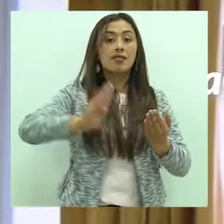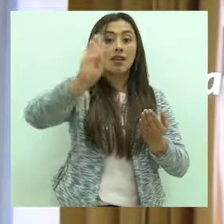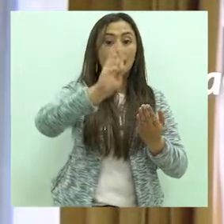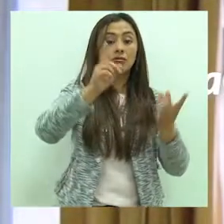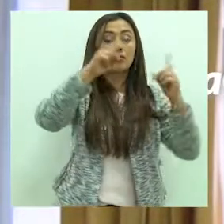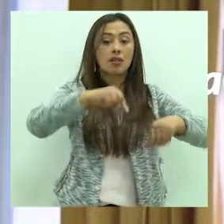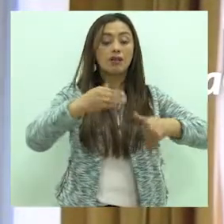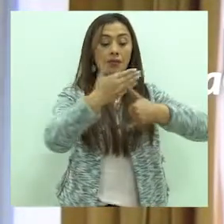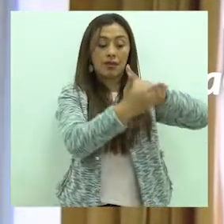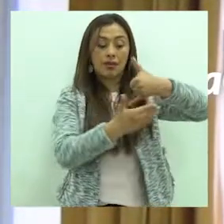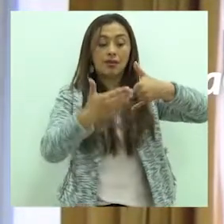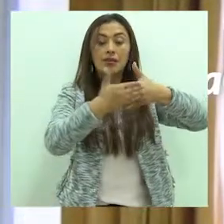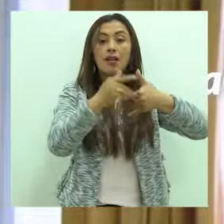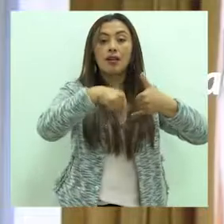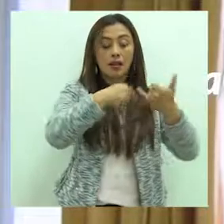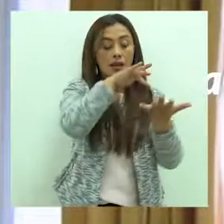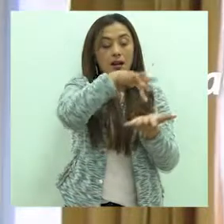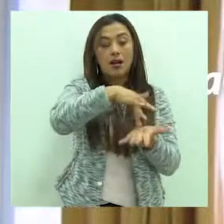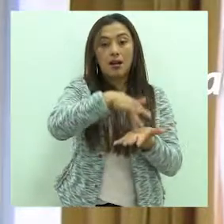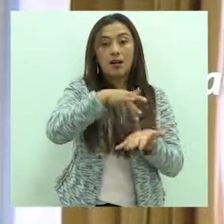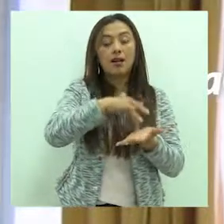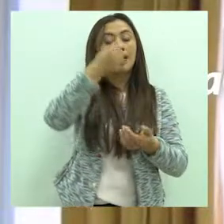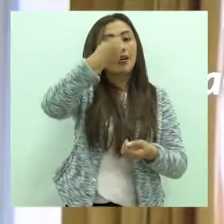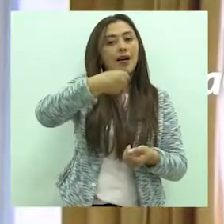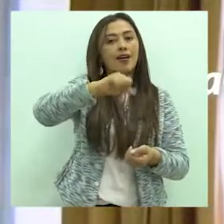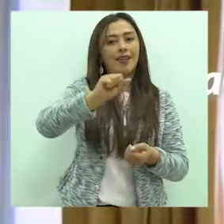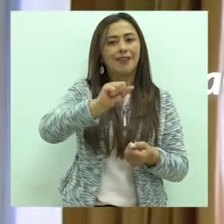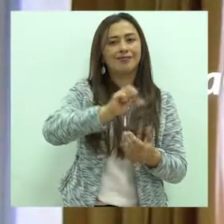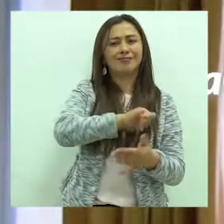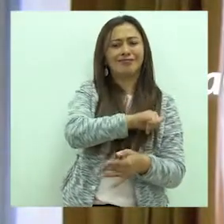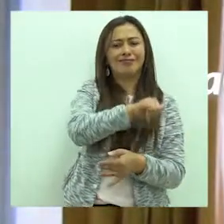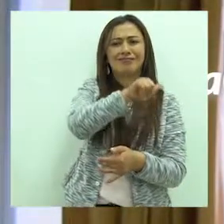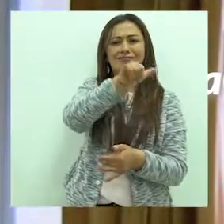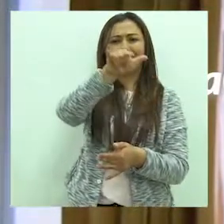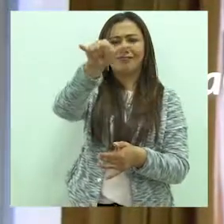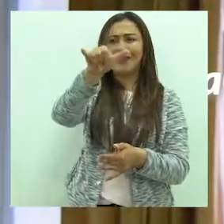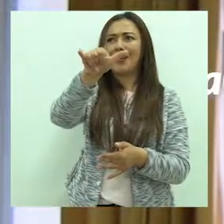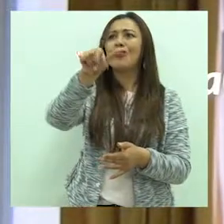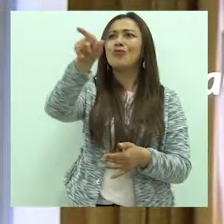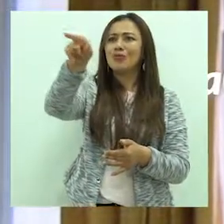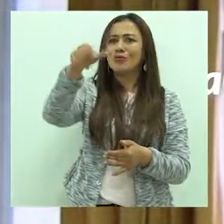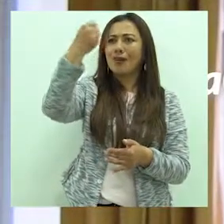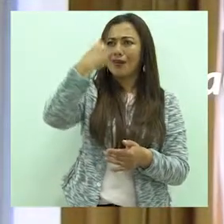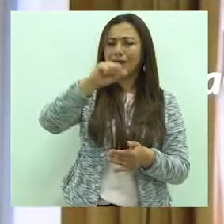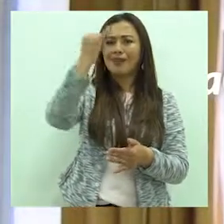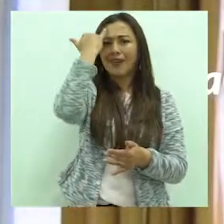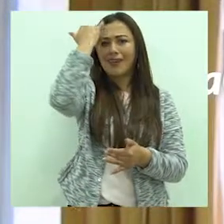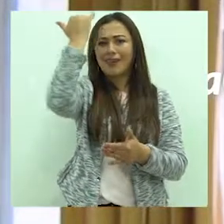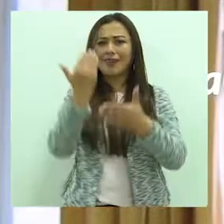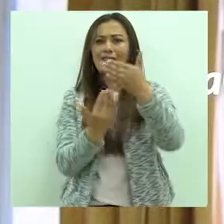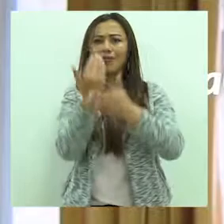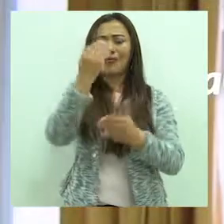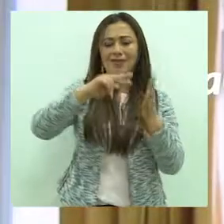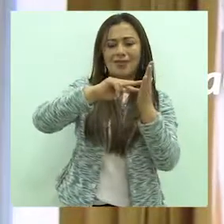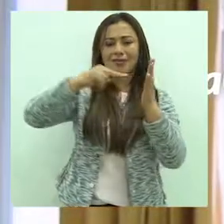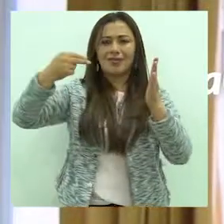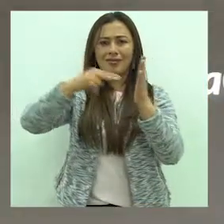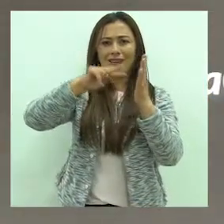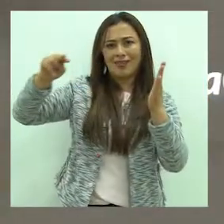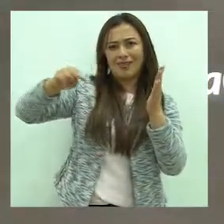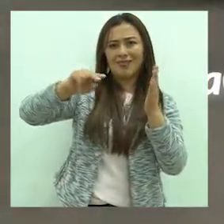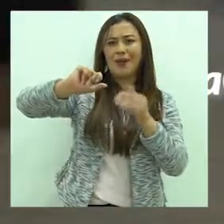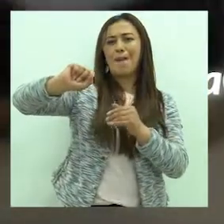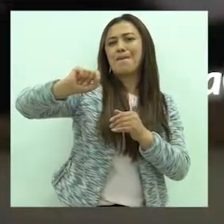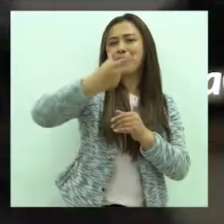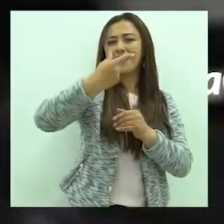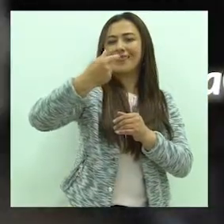dio la posibilidad de participar a nivel nacional con tan buenos resultados que han traído para nuestro colegio, para nuestro municipio, el